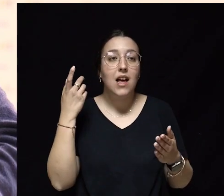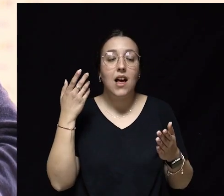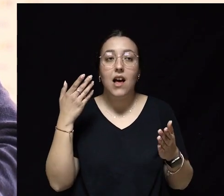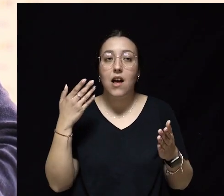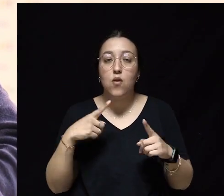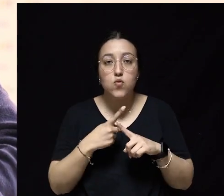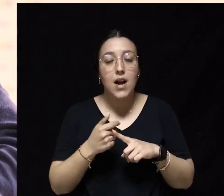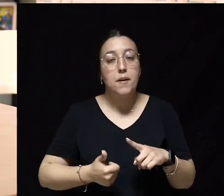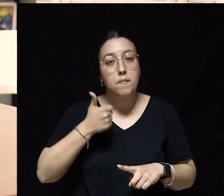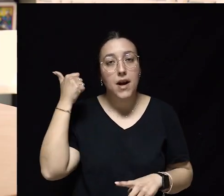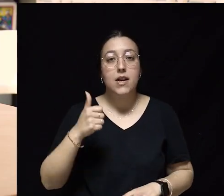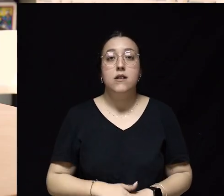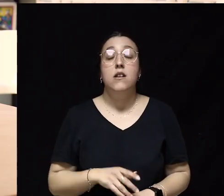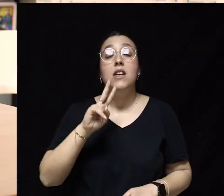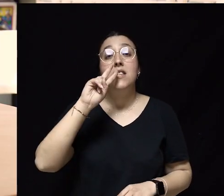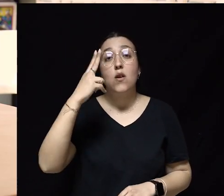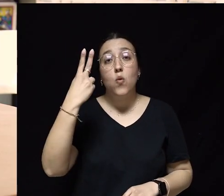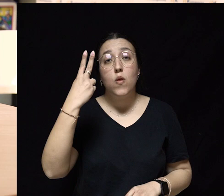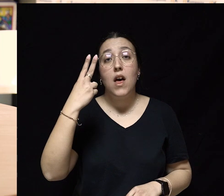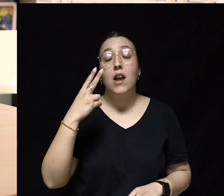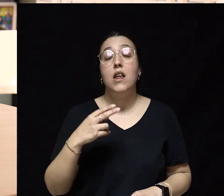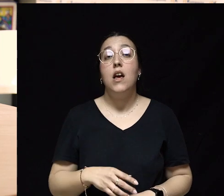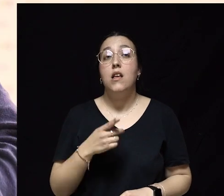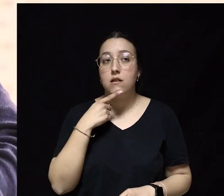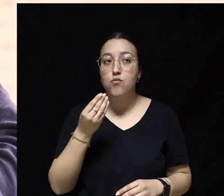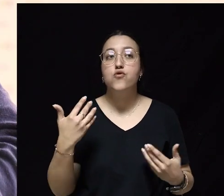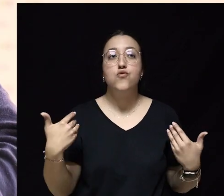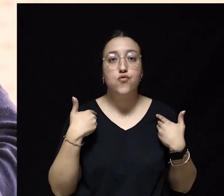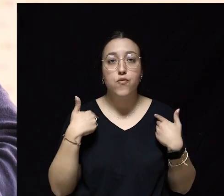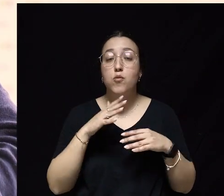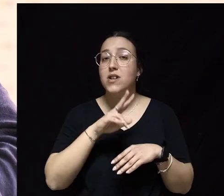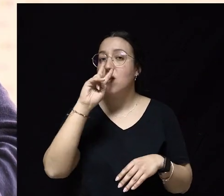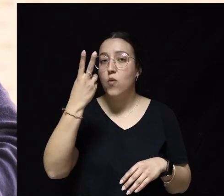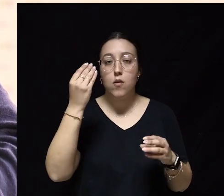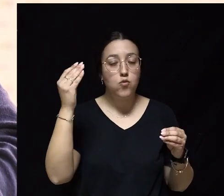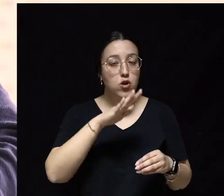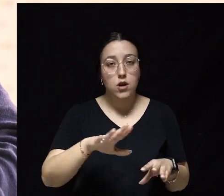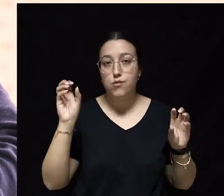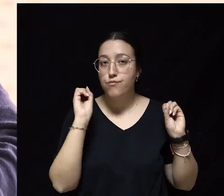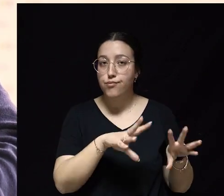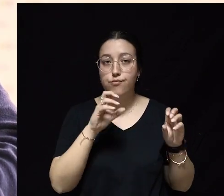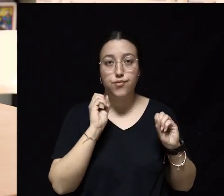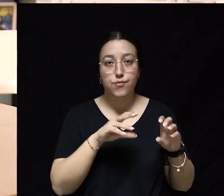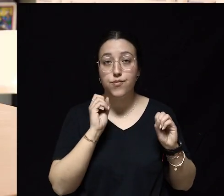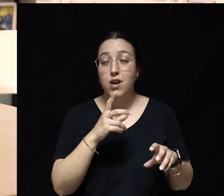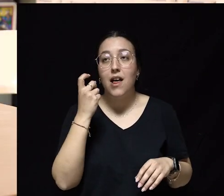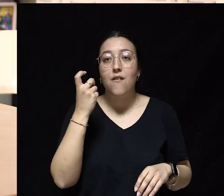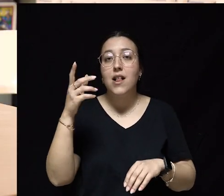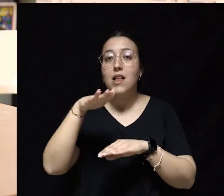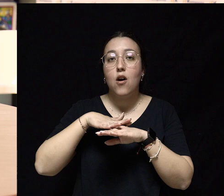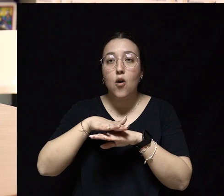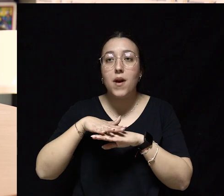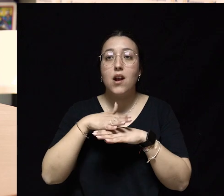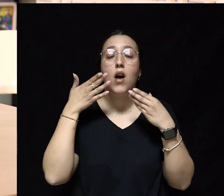extra. En cuanto a secundaria estamos sufriendo mucho en este colectivo la falta de